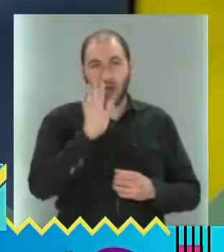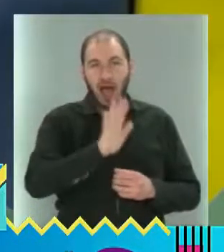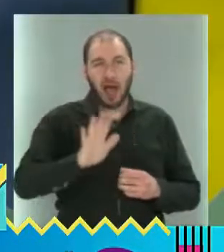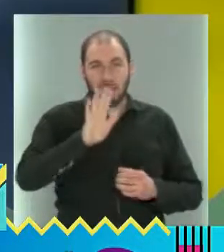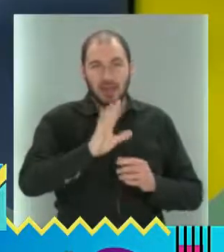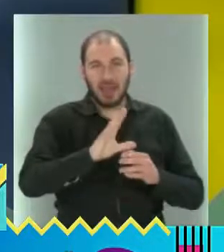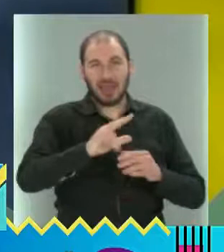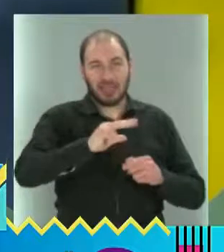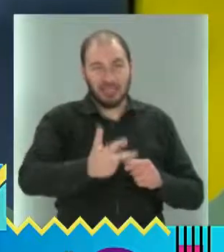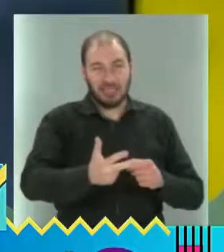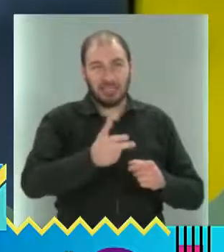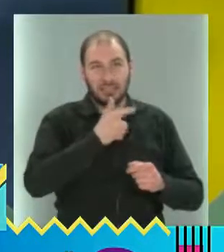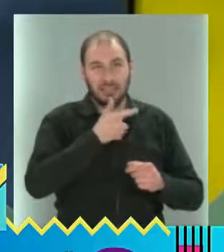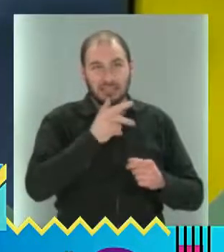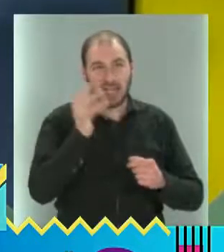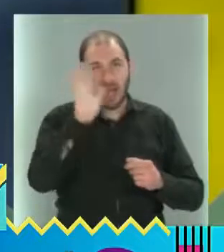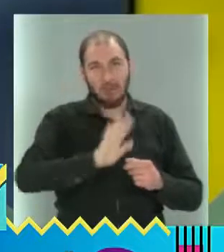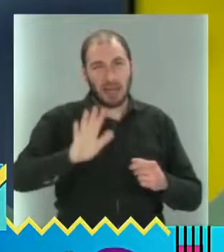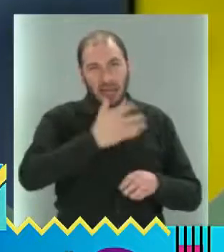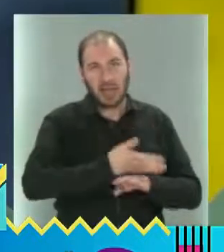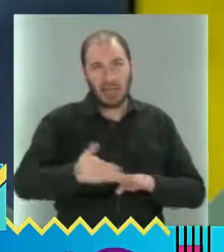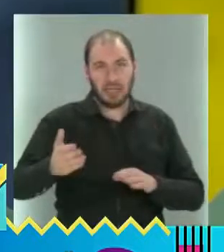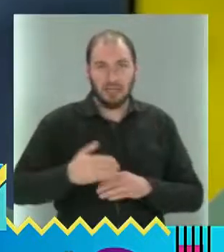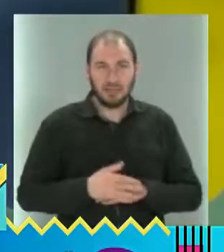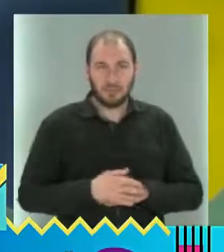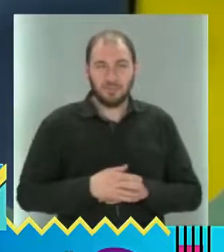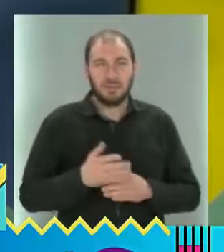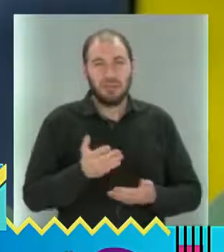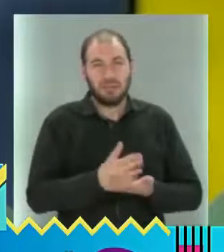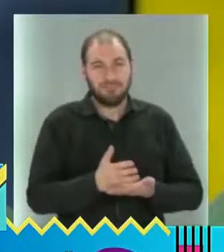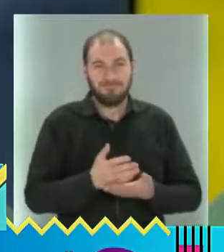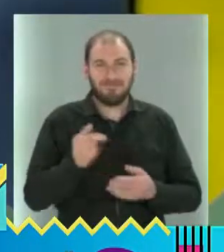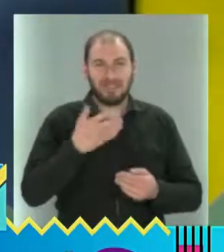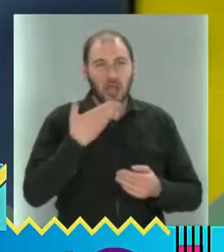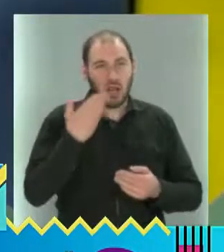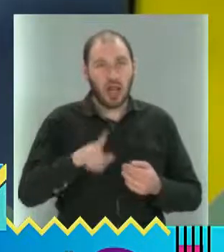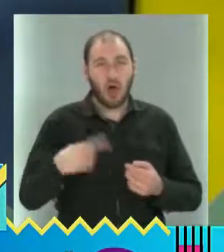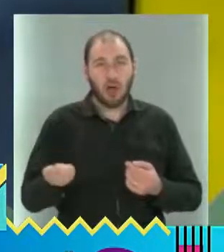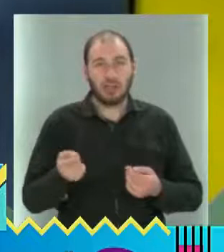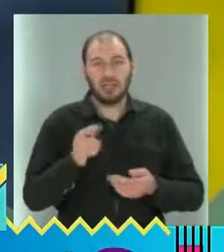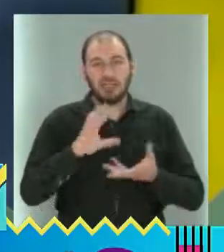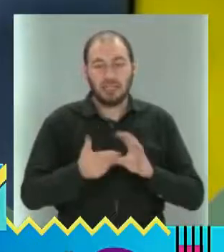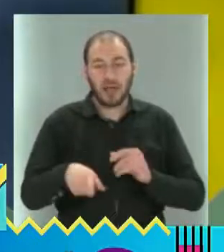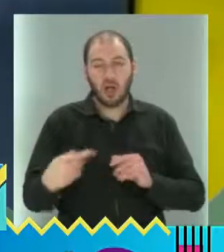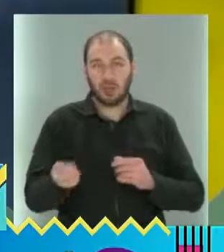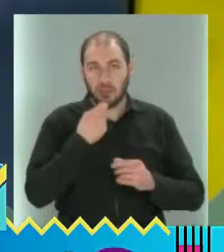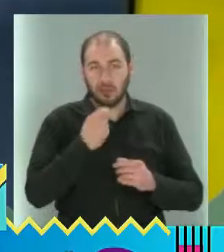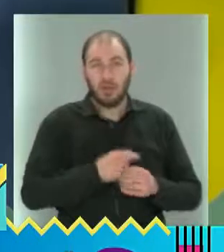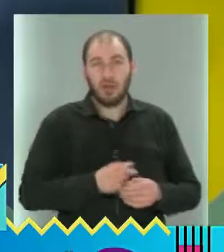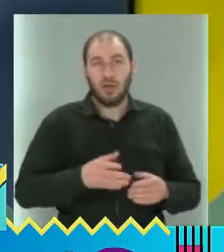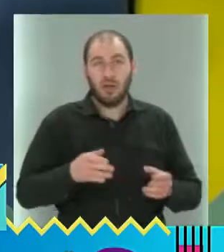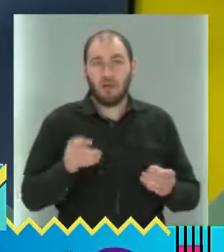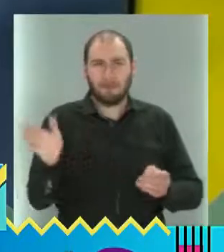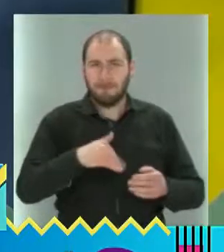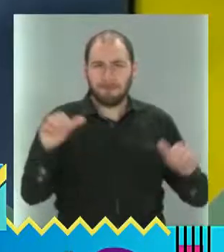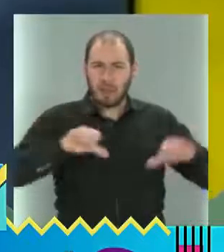vamos para el tercer año y ya estamos, viste, amarillos. Bueno, hay otras teorías, digamos, otras estrategias que hubieran dicho, ¿sabes qué? Da todas las malas